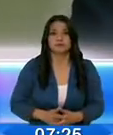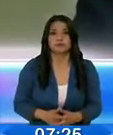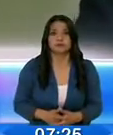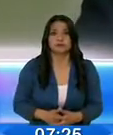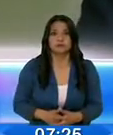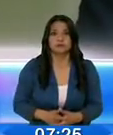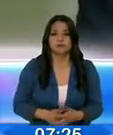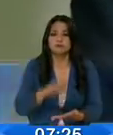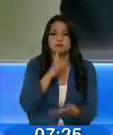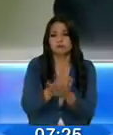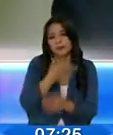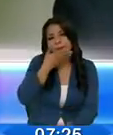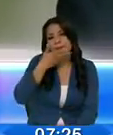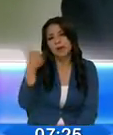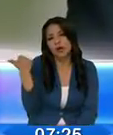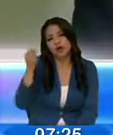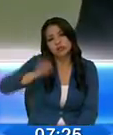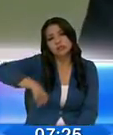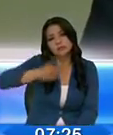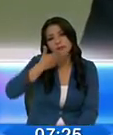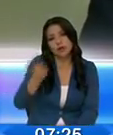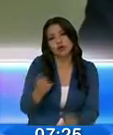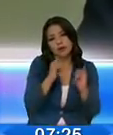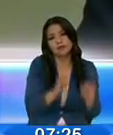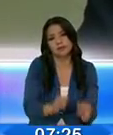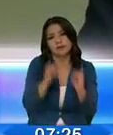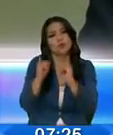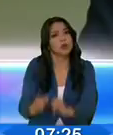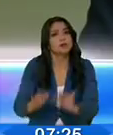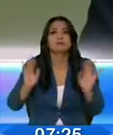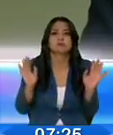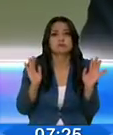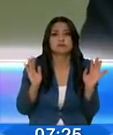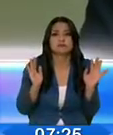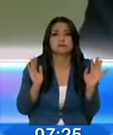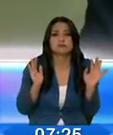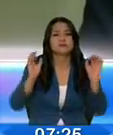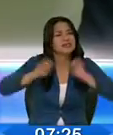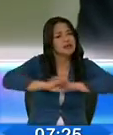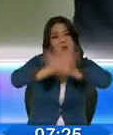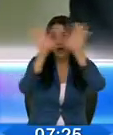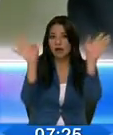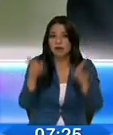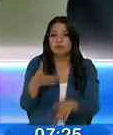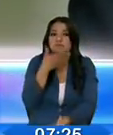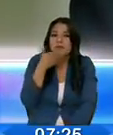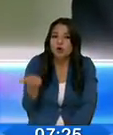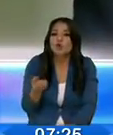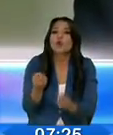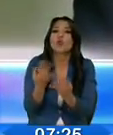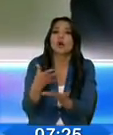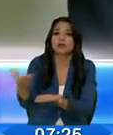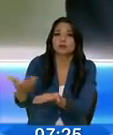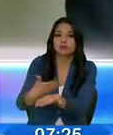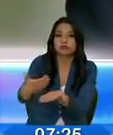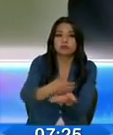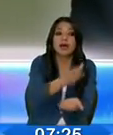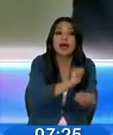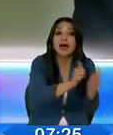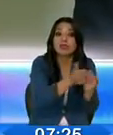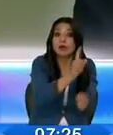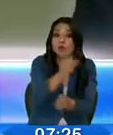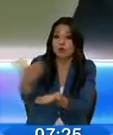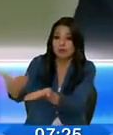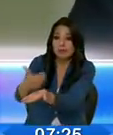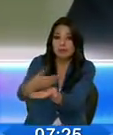que era mucho mejor que se individualice, que se quede muy claro, se deje muy, muy en claro cuánto tenían que pagar cada